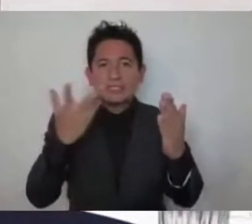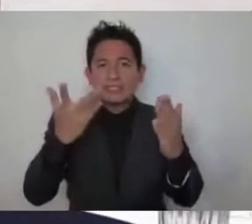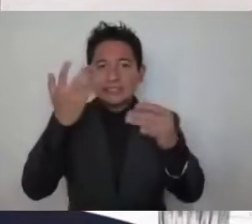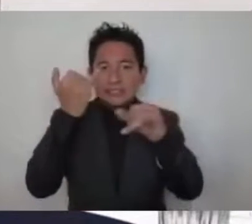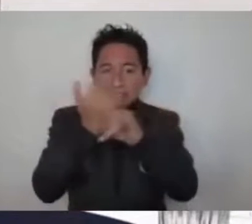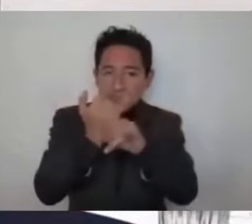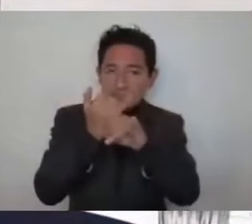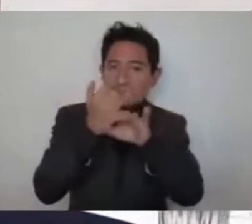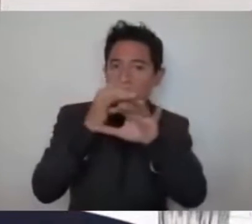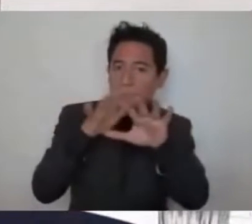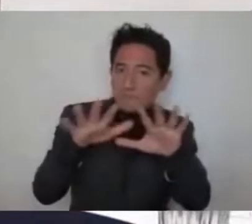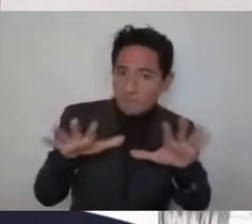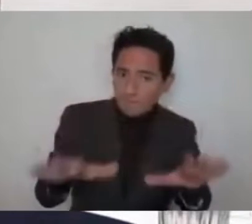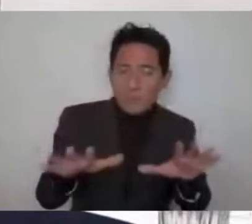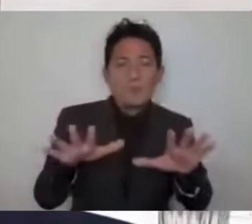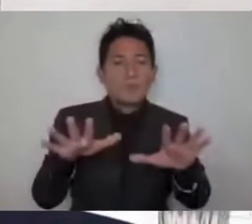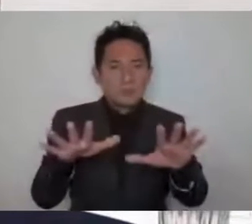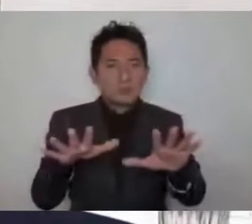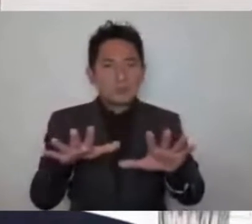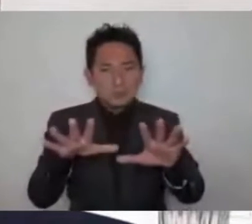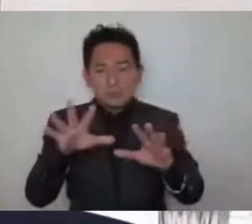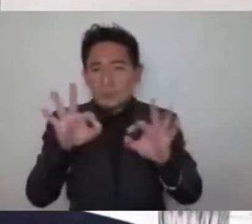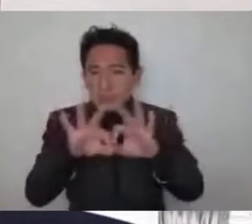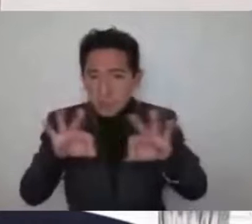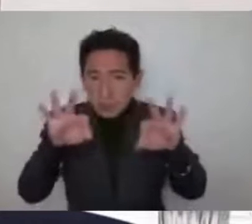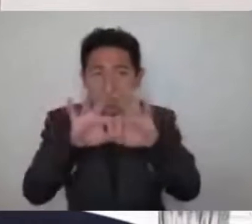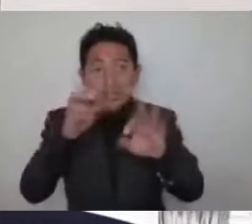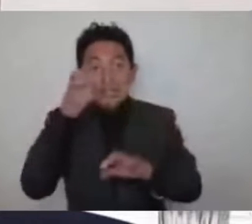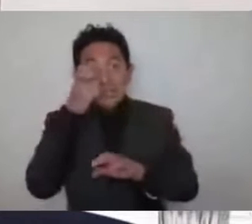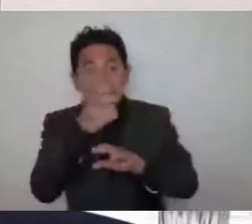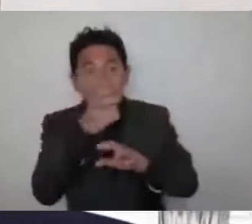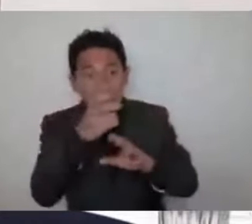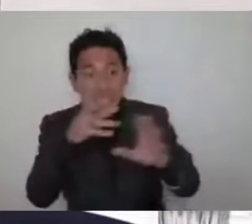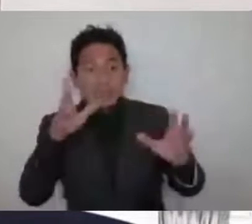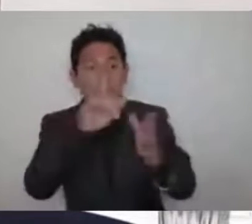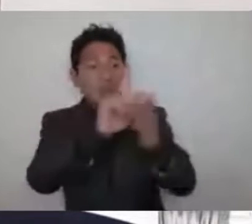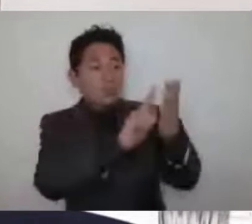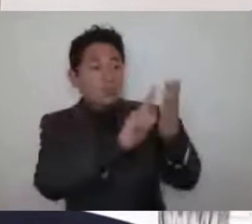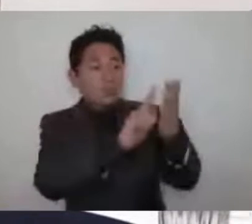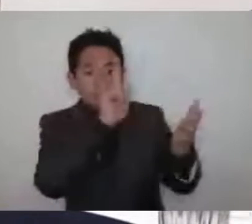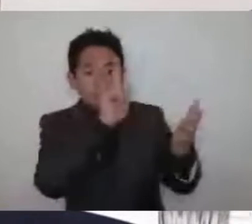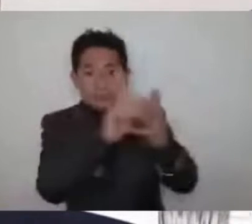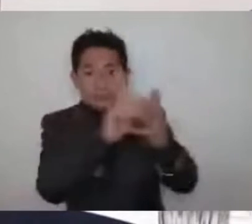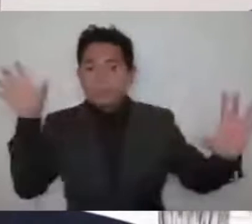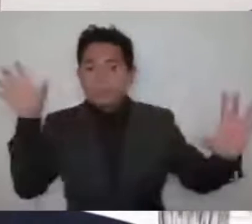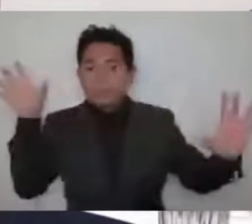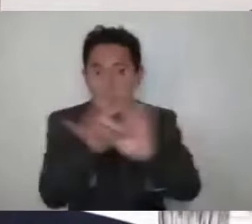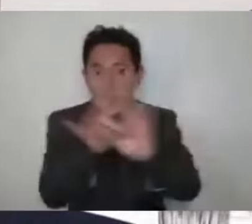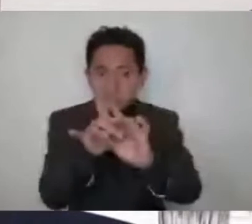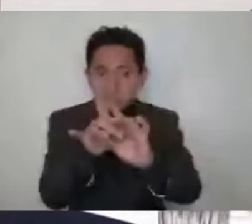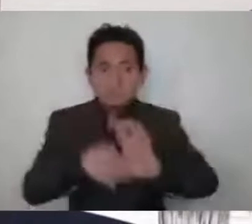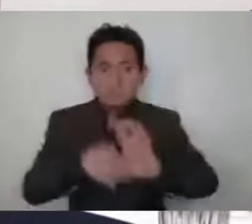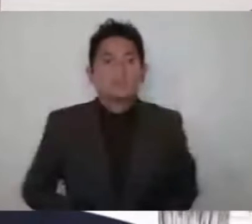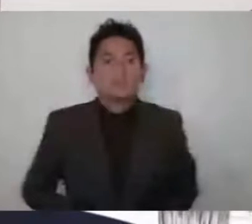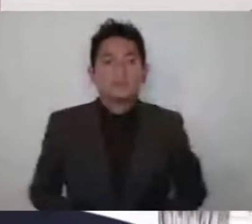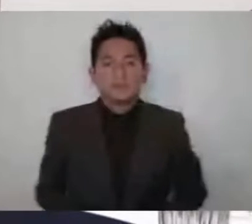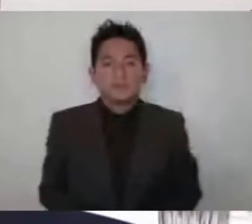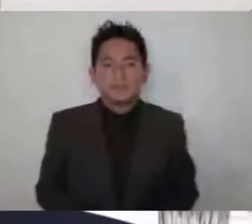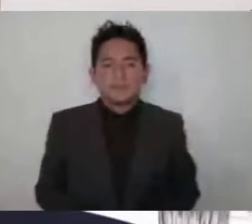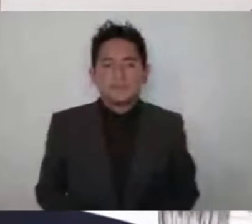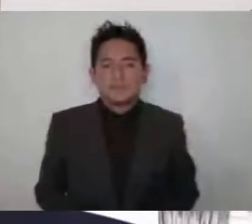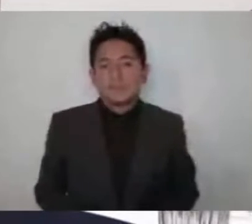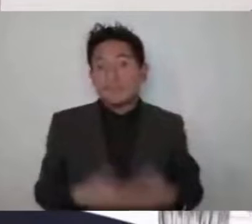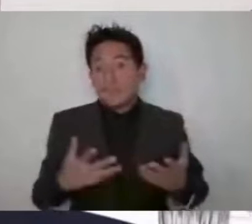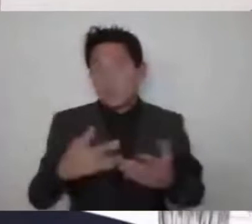con eh legalidad de detenciones y luego trasladarla hacer la formulación de preguntas para